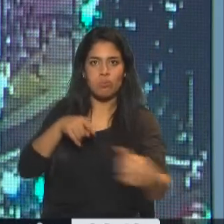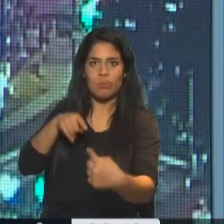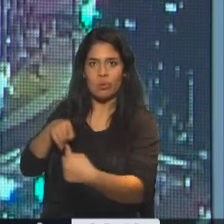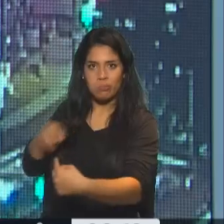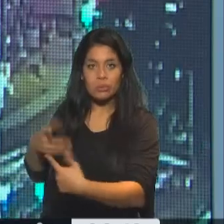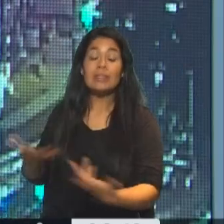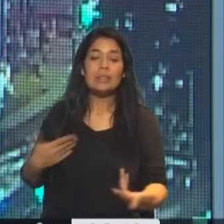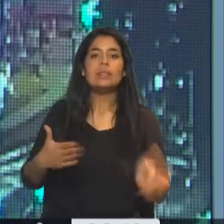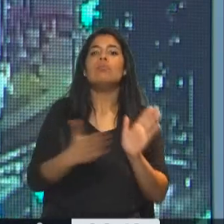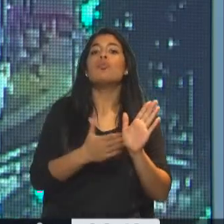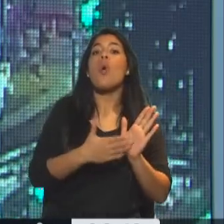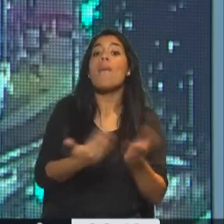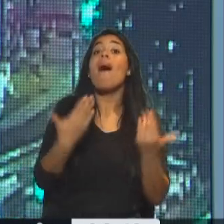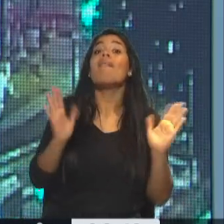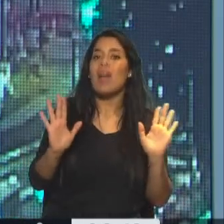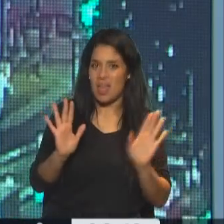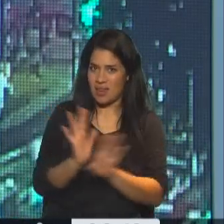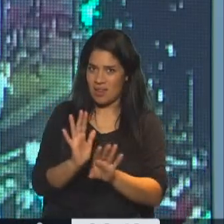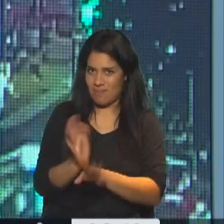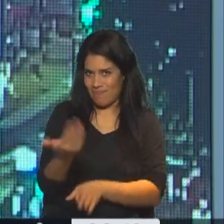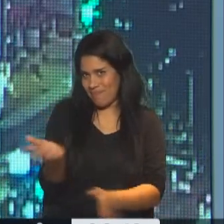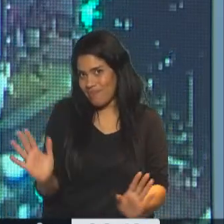prueba sobre cómo se va a desenvolver y qué resultados va a tener.